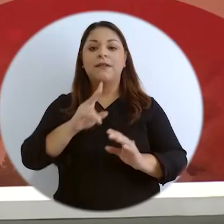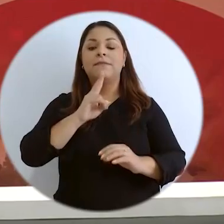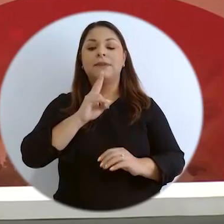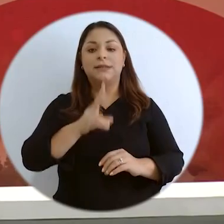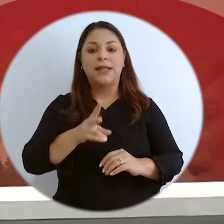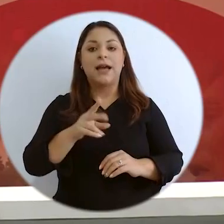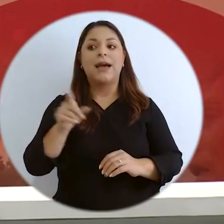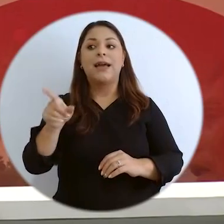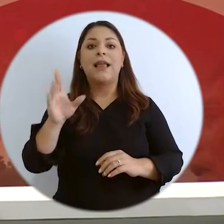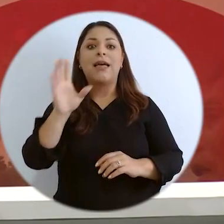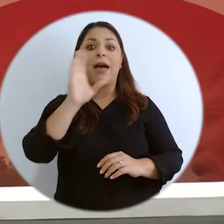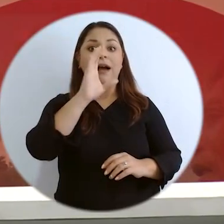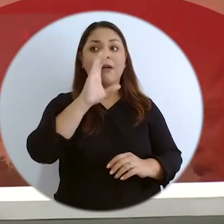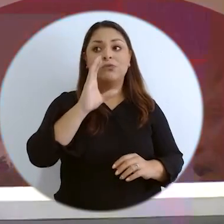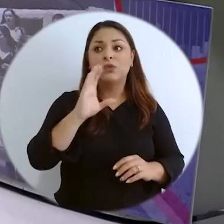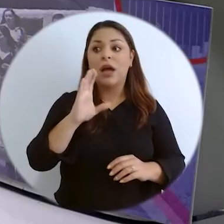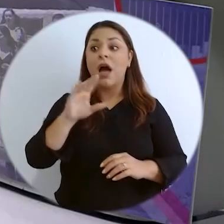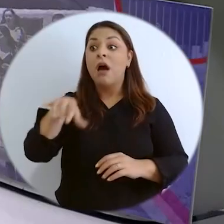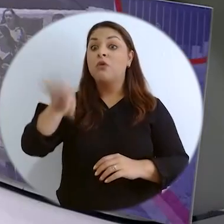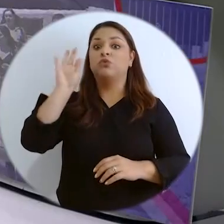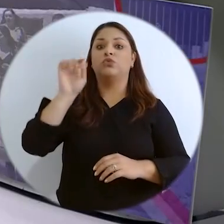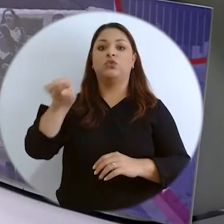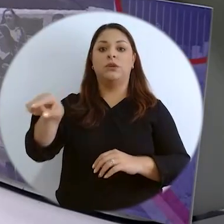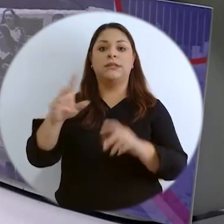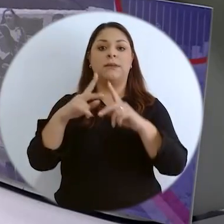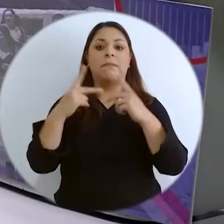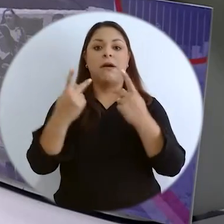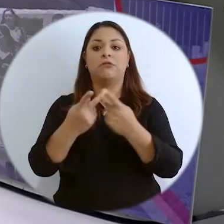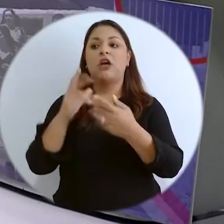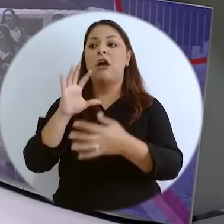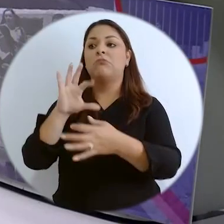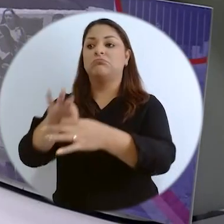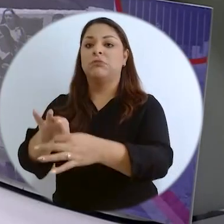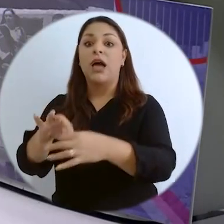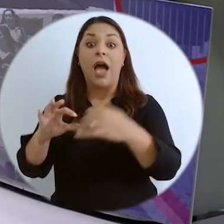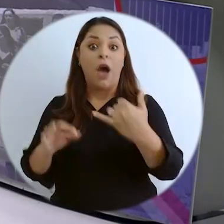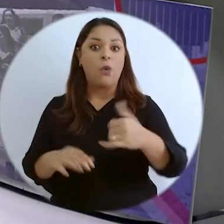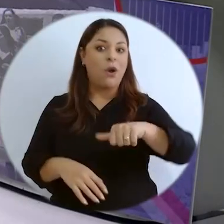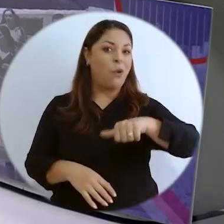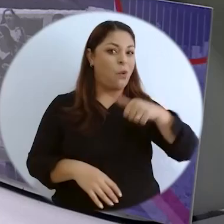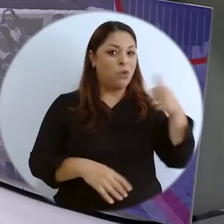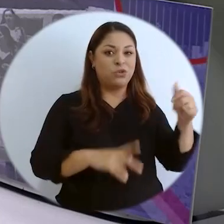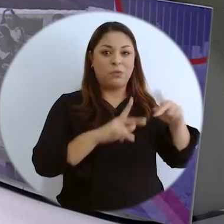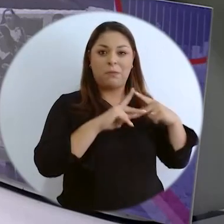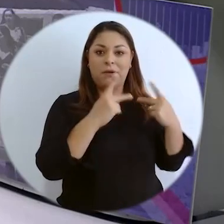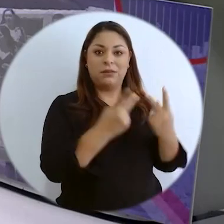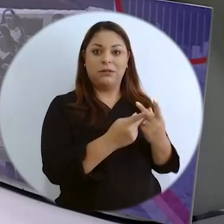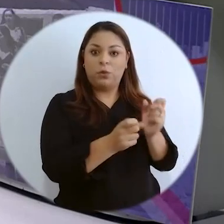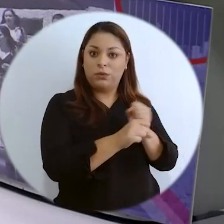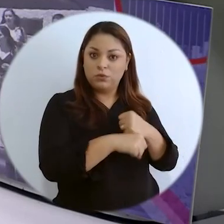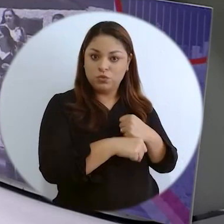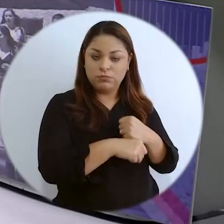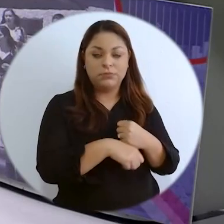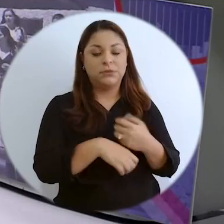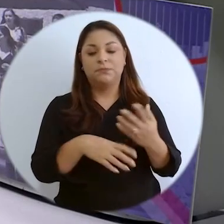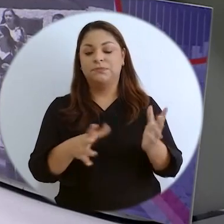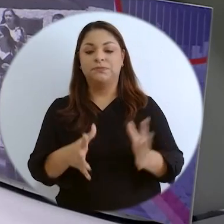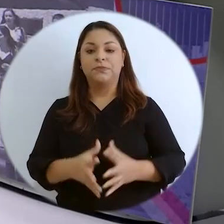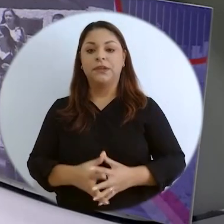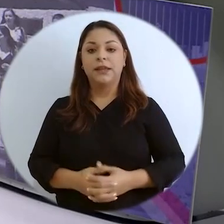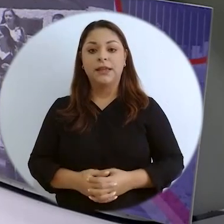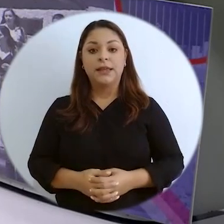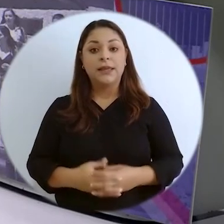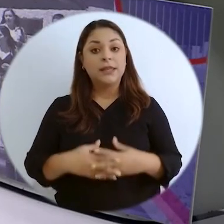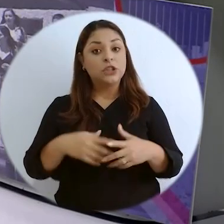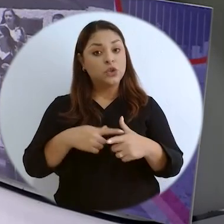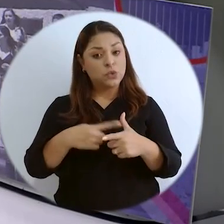las campañas. Sí, el mismo Mittel andaba buscando qué partido, encontró ese, iba a ser una coalición al final. Y ahora hicieron otro partido. Exacto.